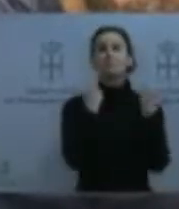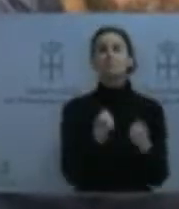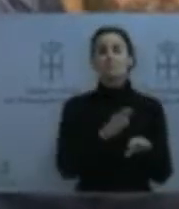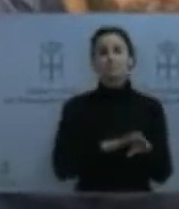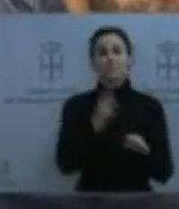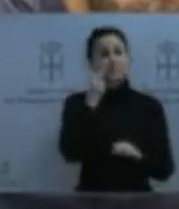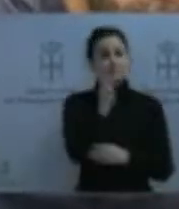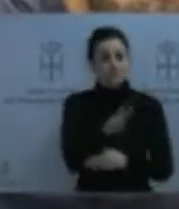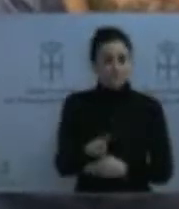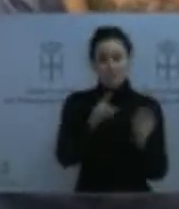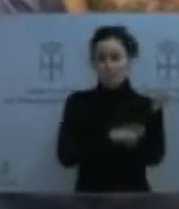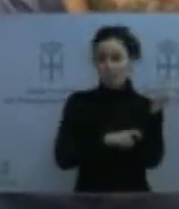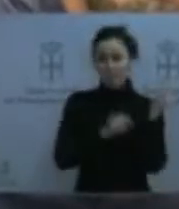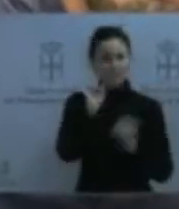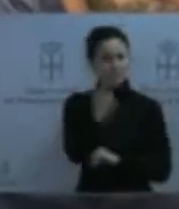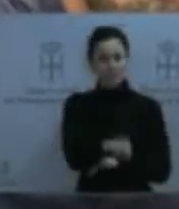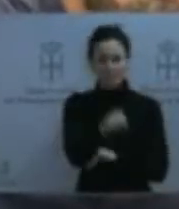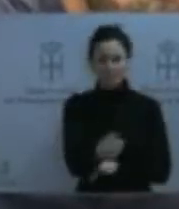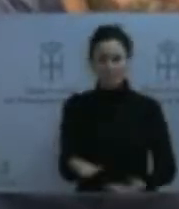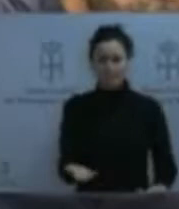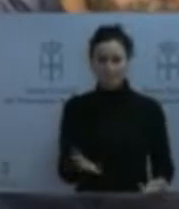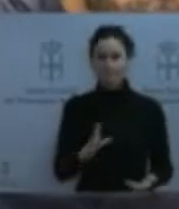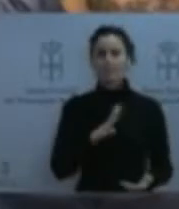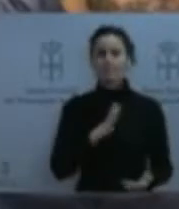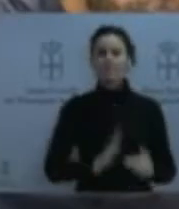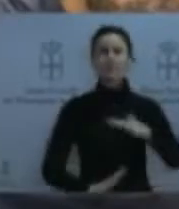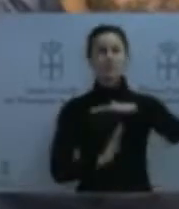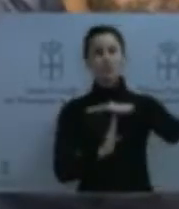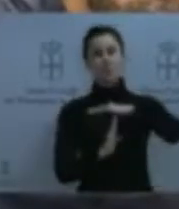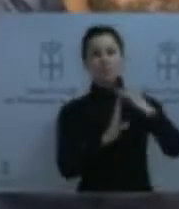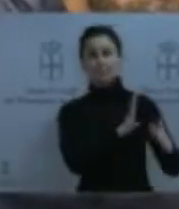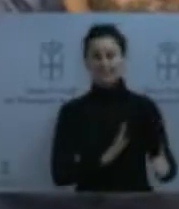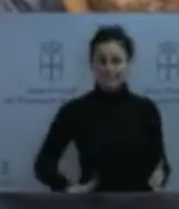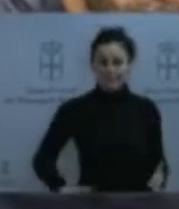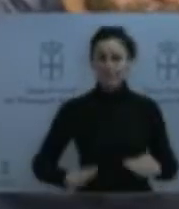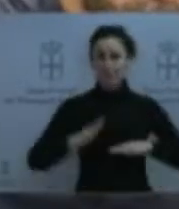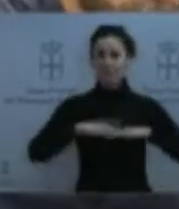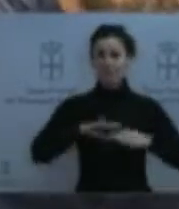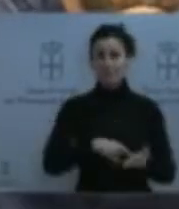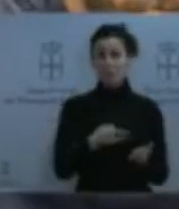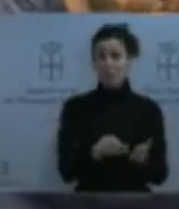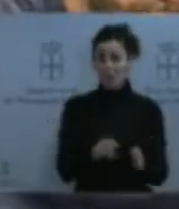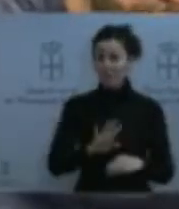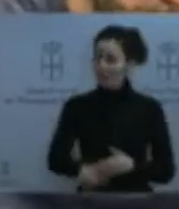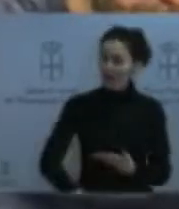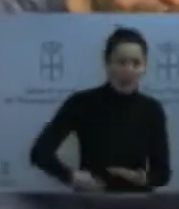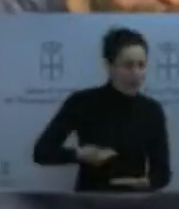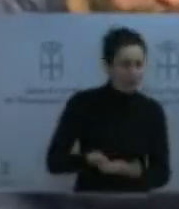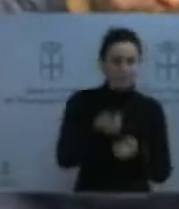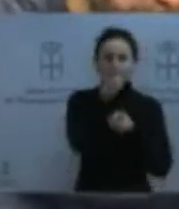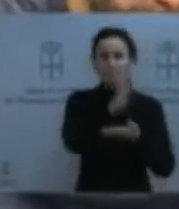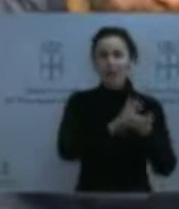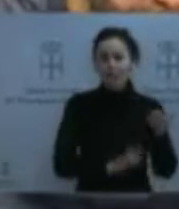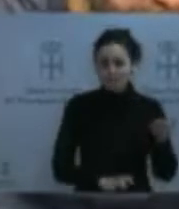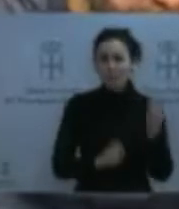y, por favor, paralicen temporalmente al menos este proyecto hasta que el informe arqueológico esté redactado y pueda ser